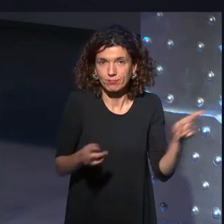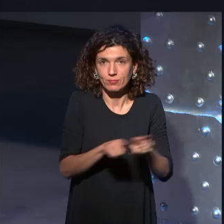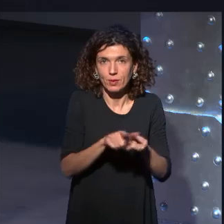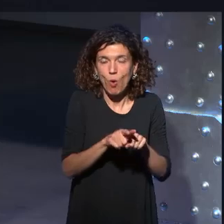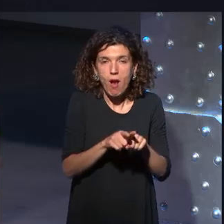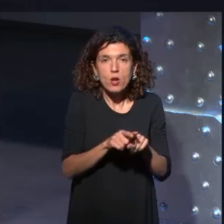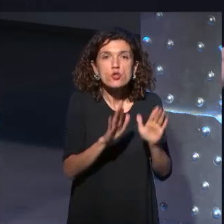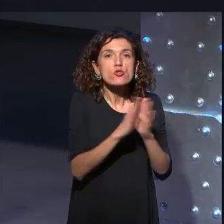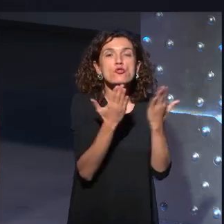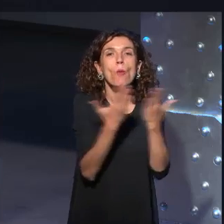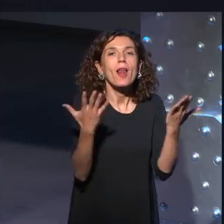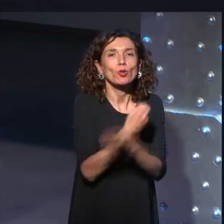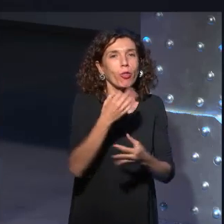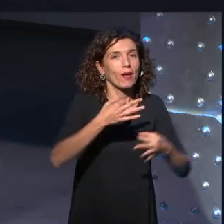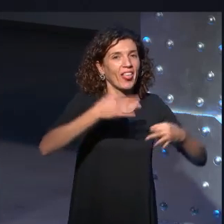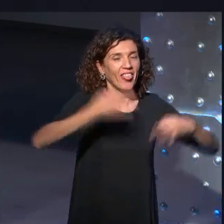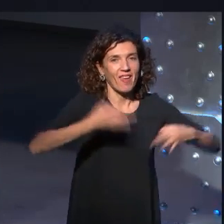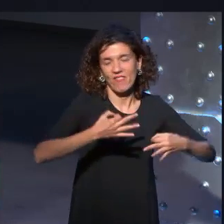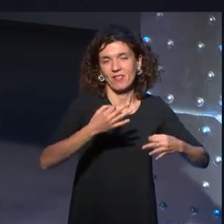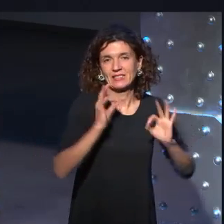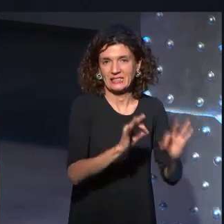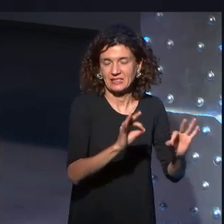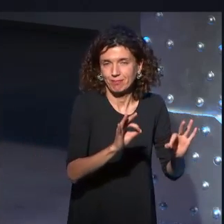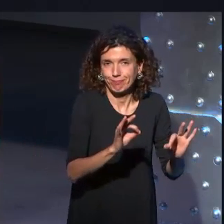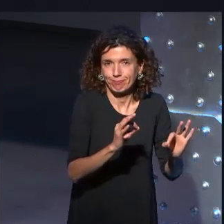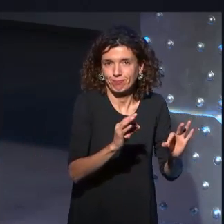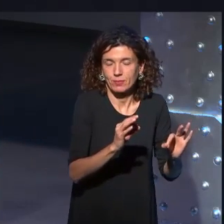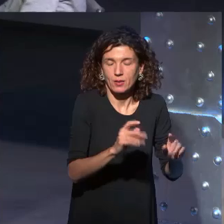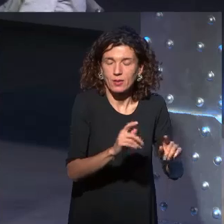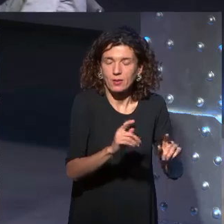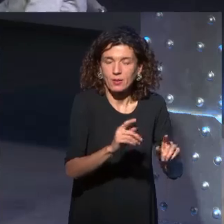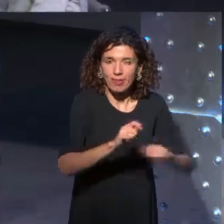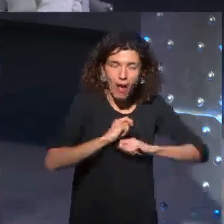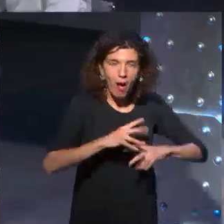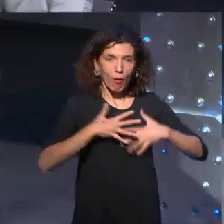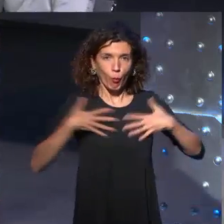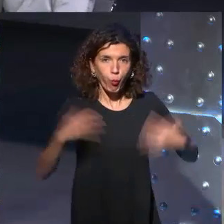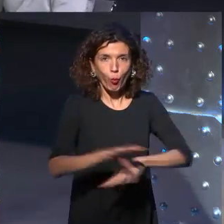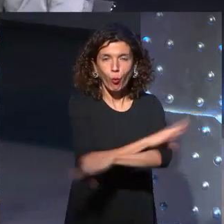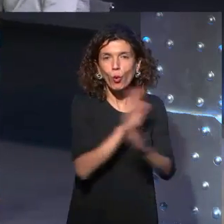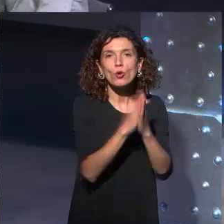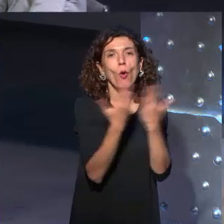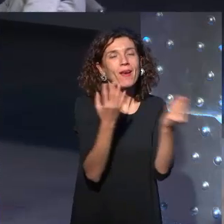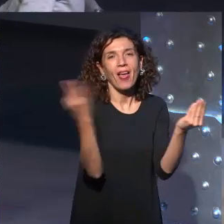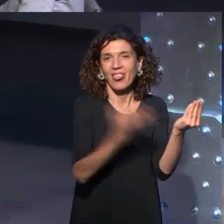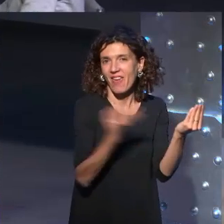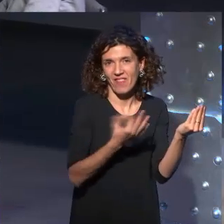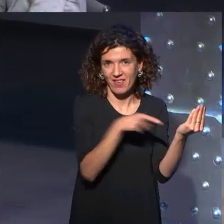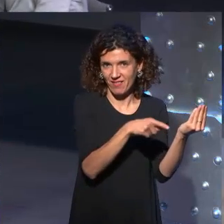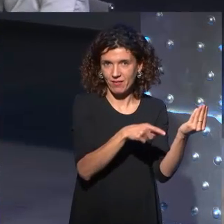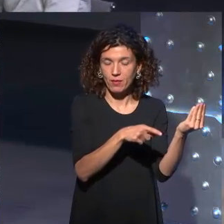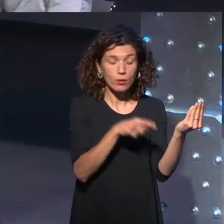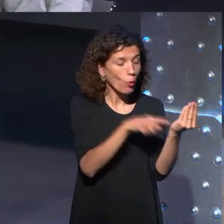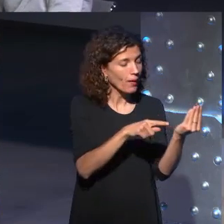se te tiene que pedir a una novela. Lo decías tú al principio, ¿no? Que te conmueva, que lo decía la señora que te llamó, para mí un libro es el